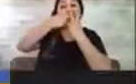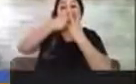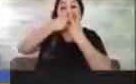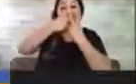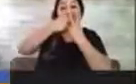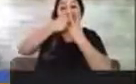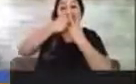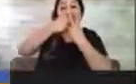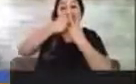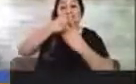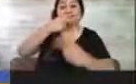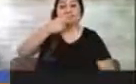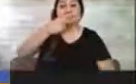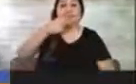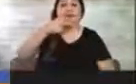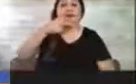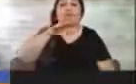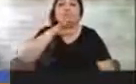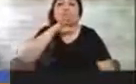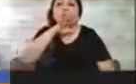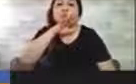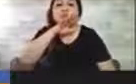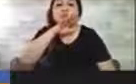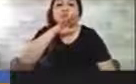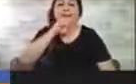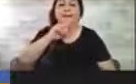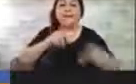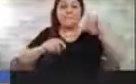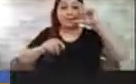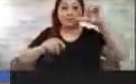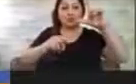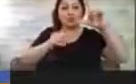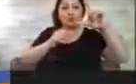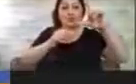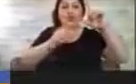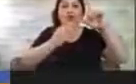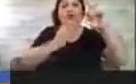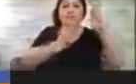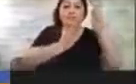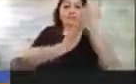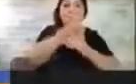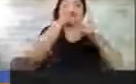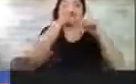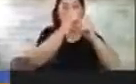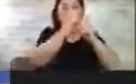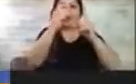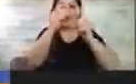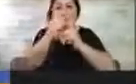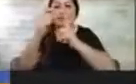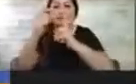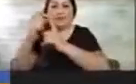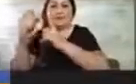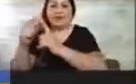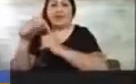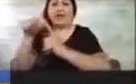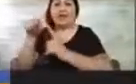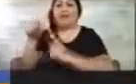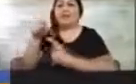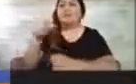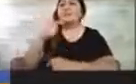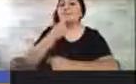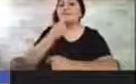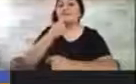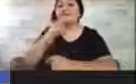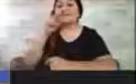ojalá utilizar una mayúscula al principio de cada palabra para diferenciar la mayúscula. Esto es más fácil de leer por parte de los lectores de pantalla